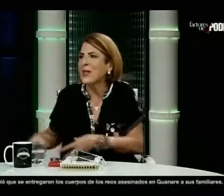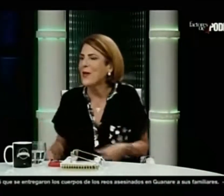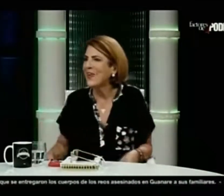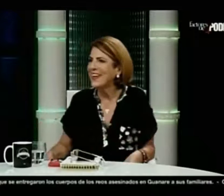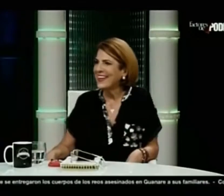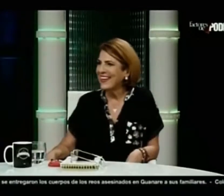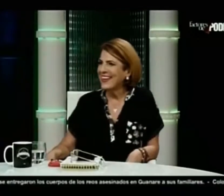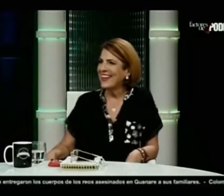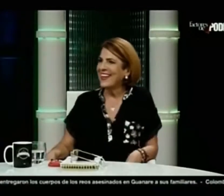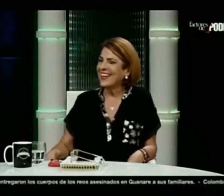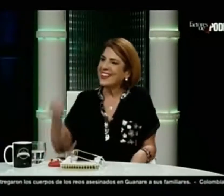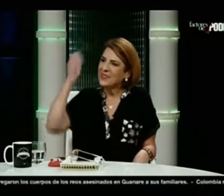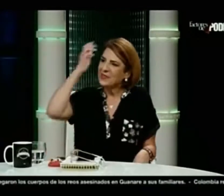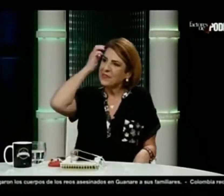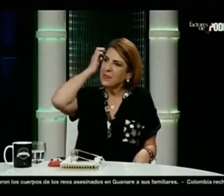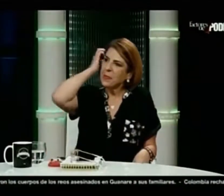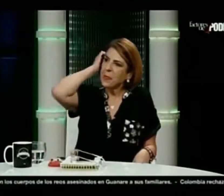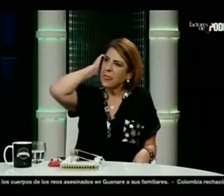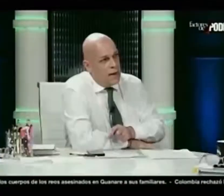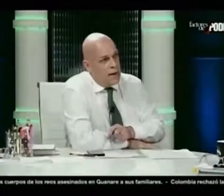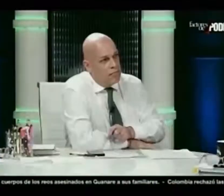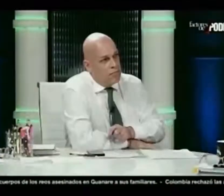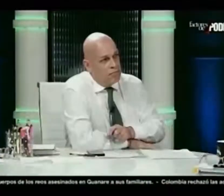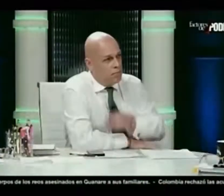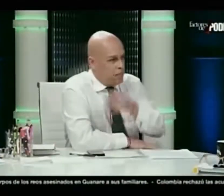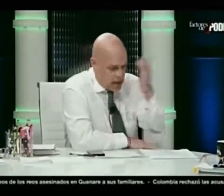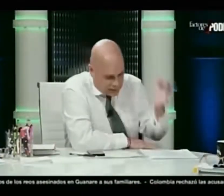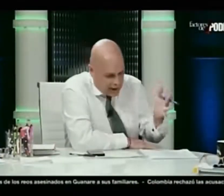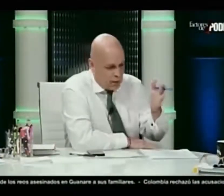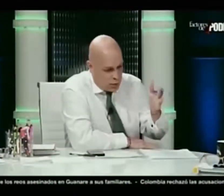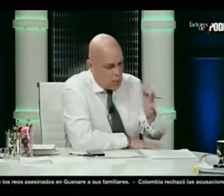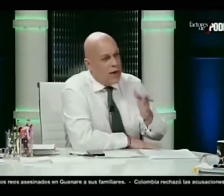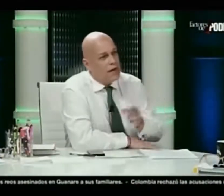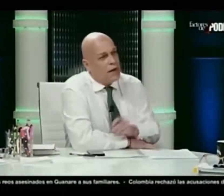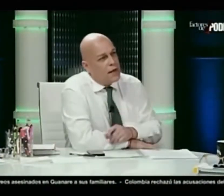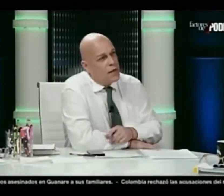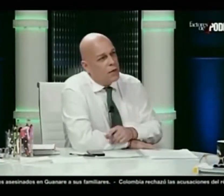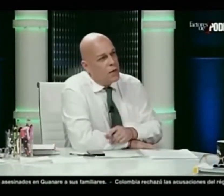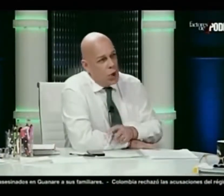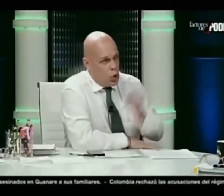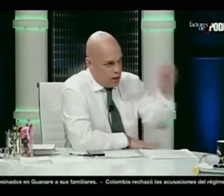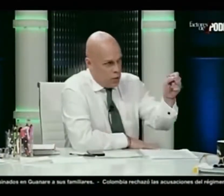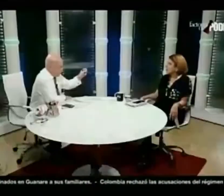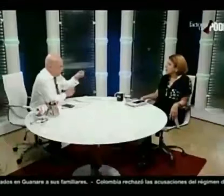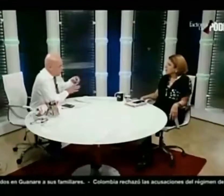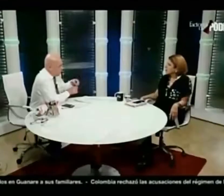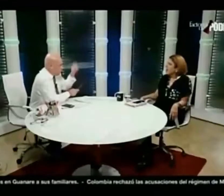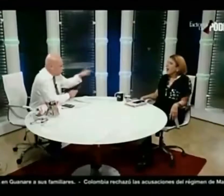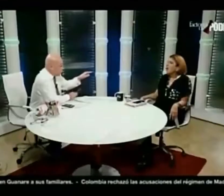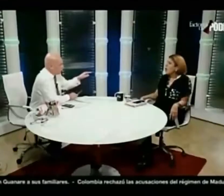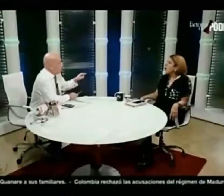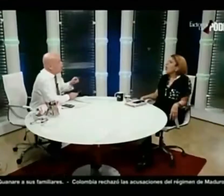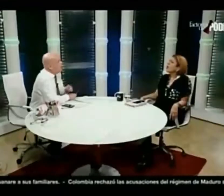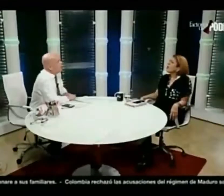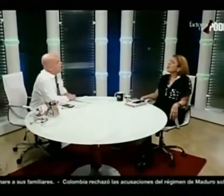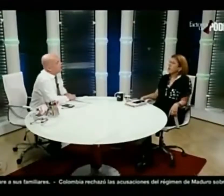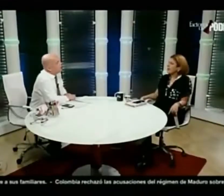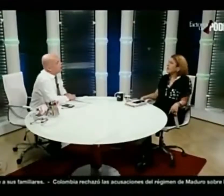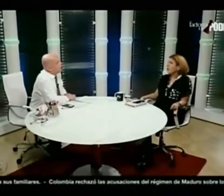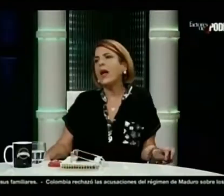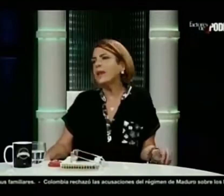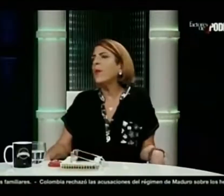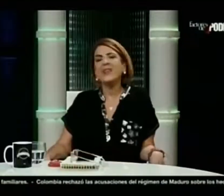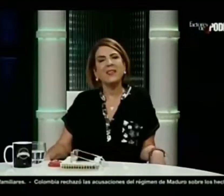no se dio. ¿Tú crees realmente que Carla es... tal cual le estás describiendo? ¿No cree que una periodista acuciosa...? No, creo que es